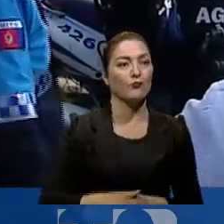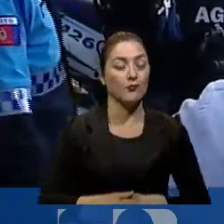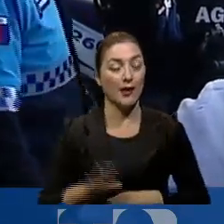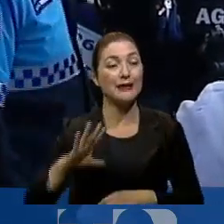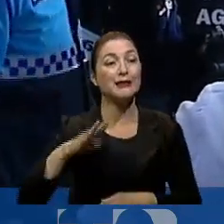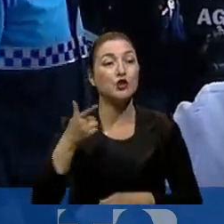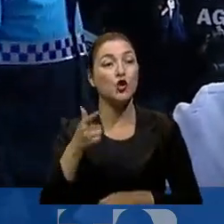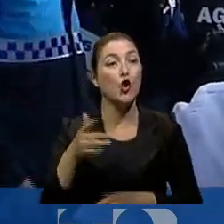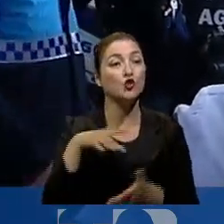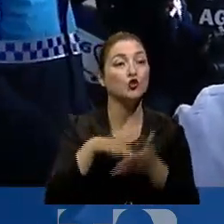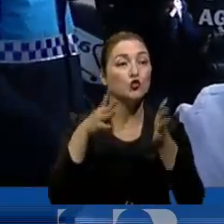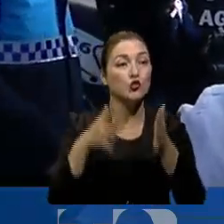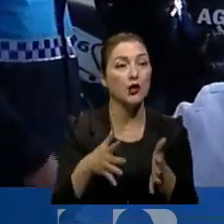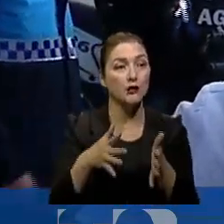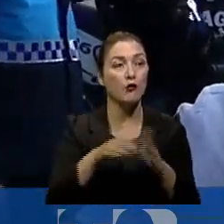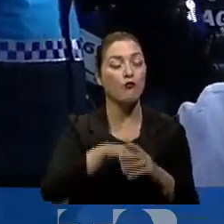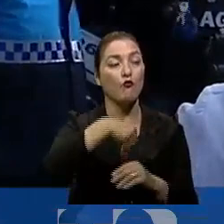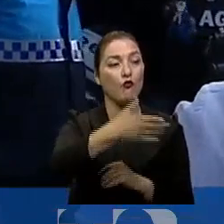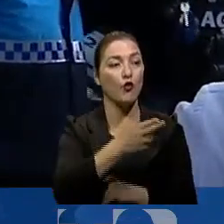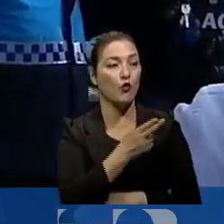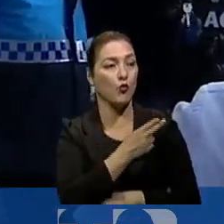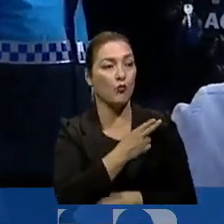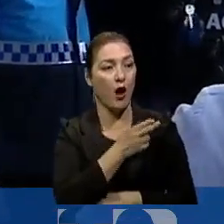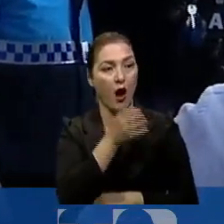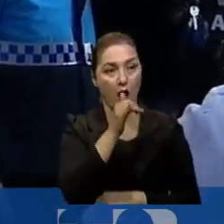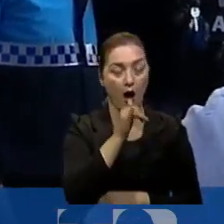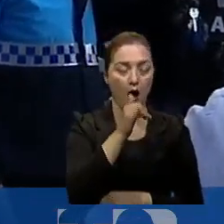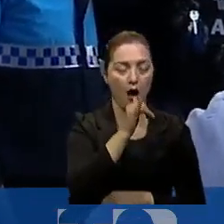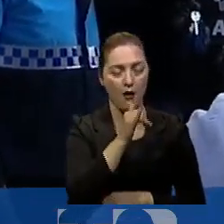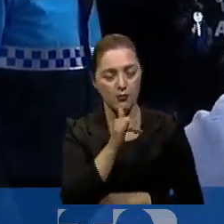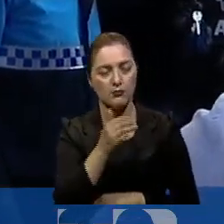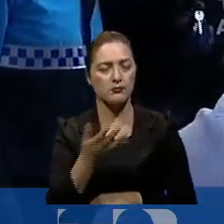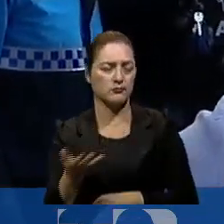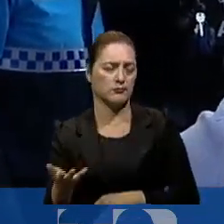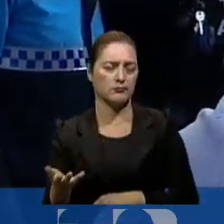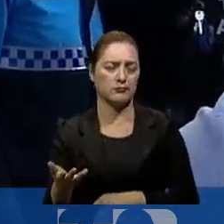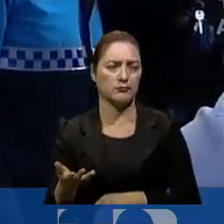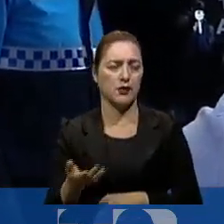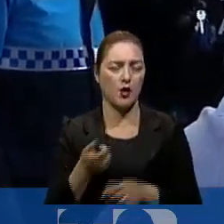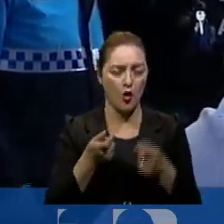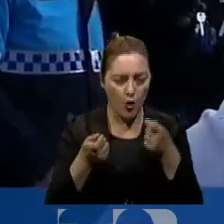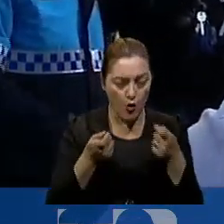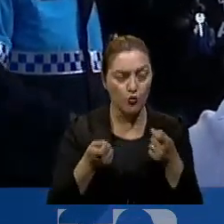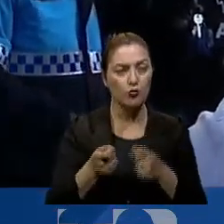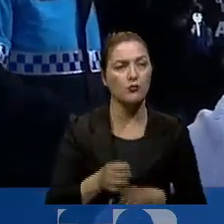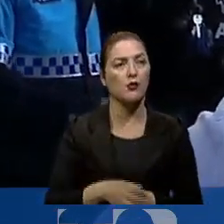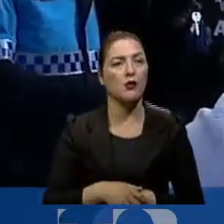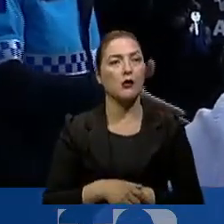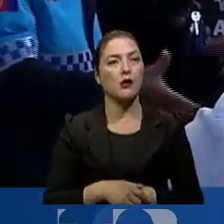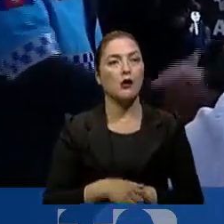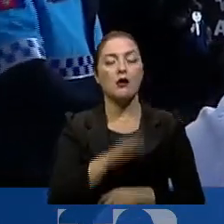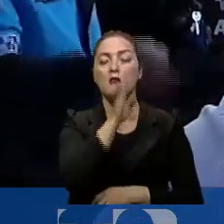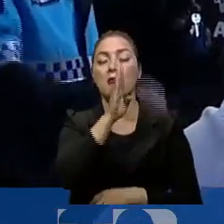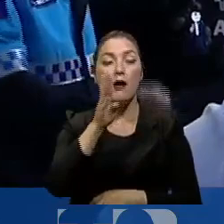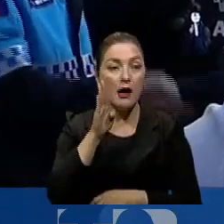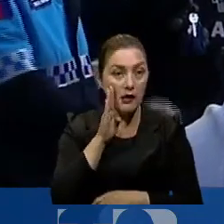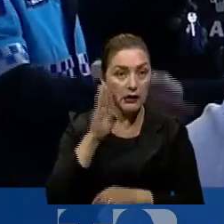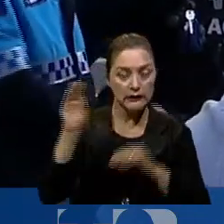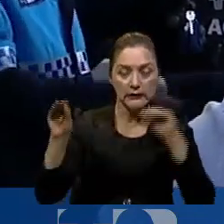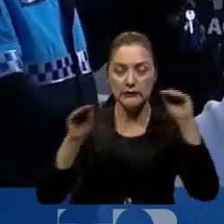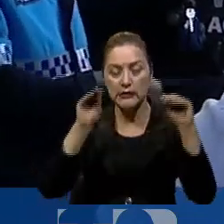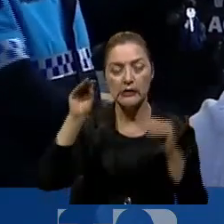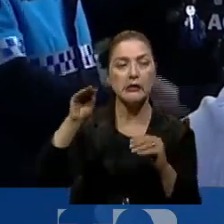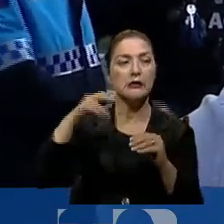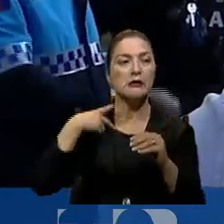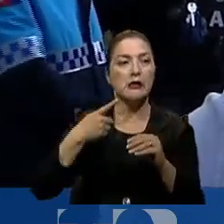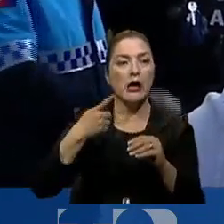se ponen a libar fuera de la universidad y en los alrededores. Entonces, estamos realizando el control de bares, de discotecas, de